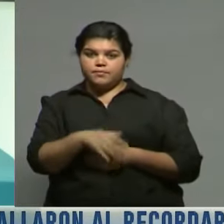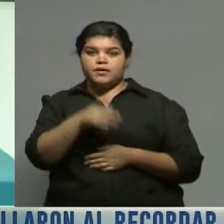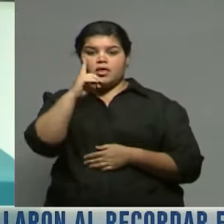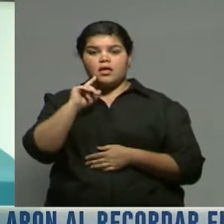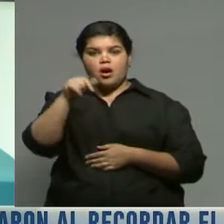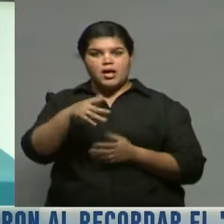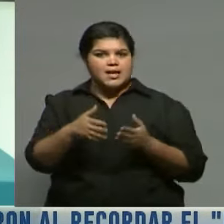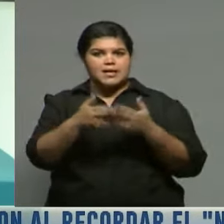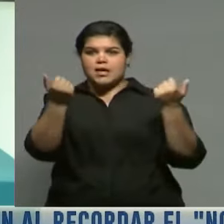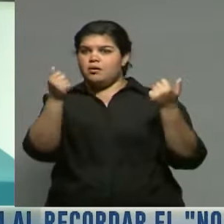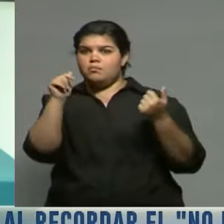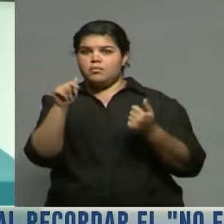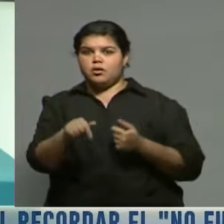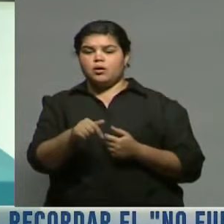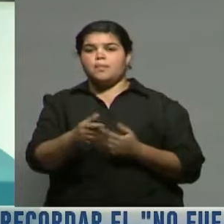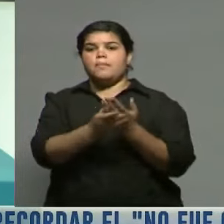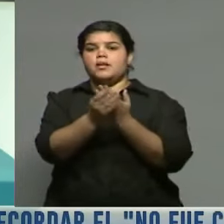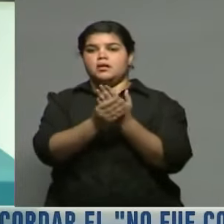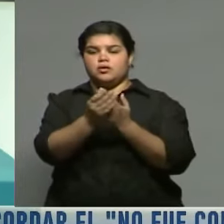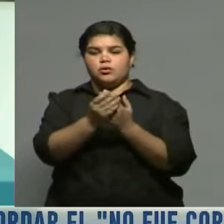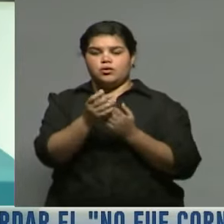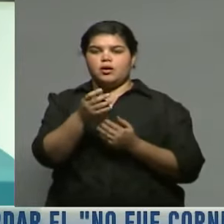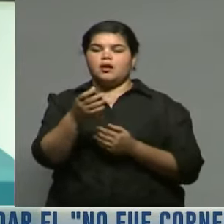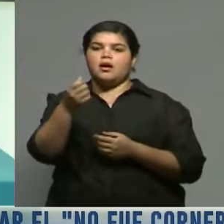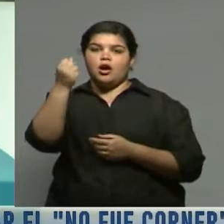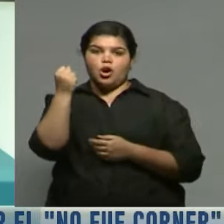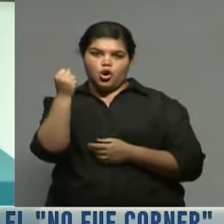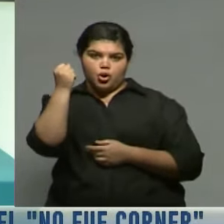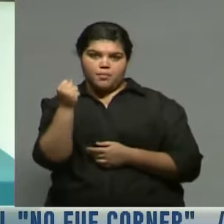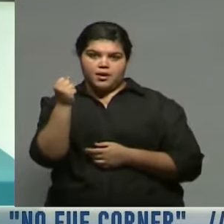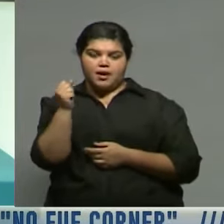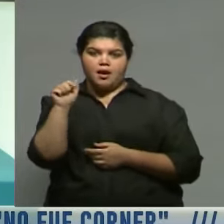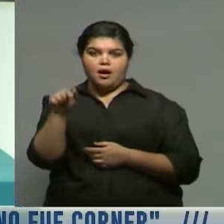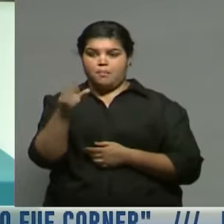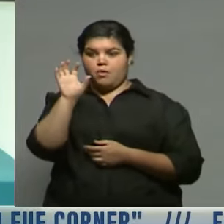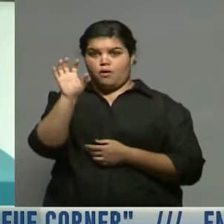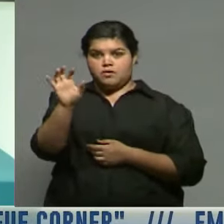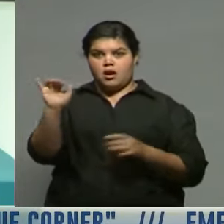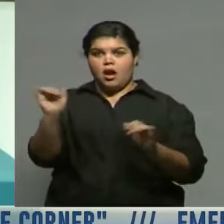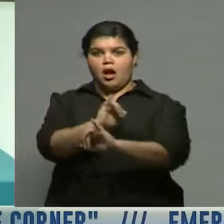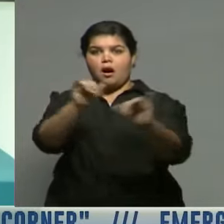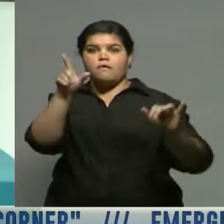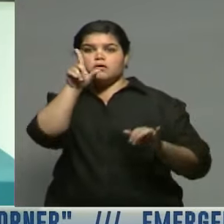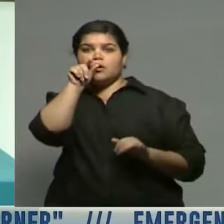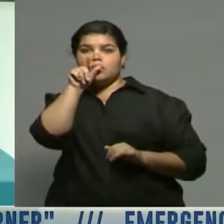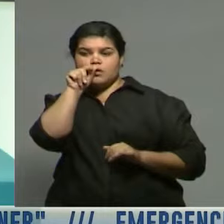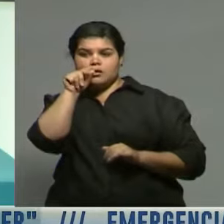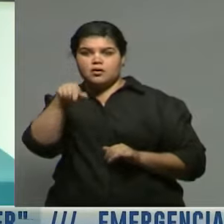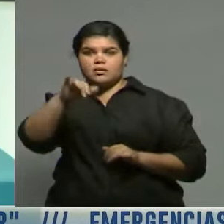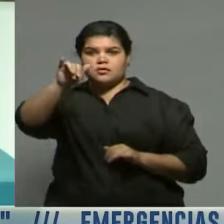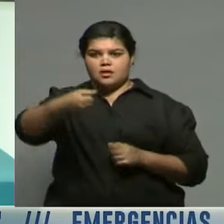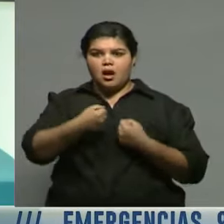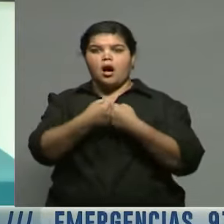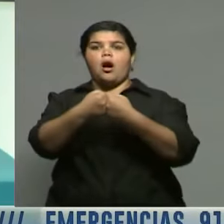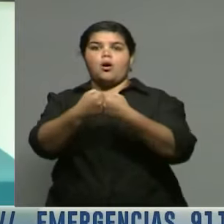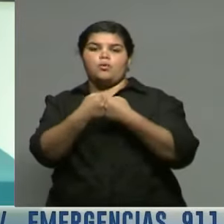bastante rápida y el ministro de Economía provincial, Martín Kirchner, vía Twitter anunciaba que habían logrado un entendimiento